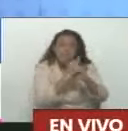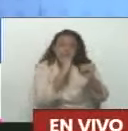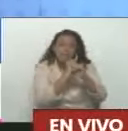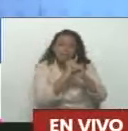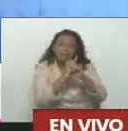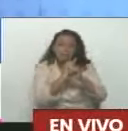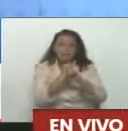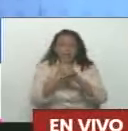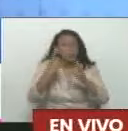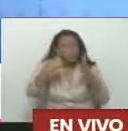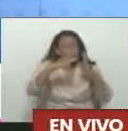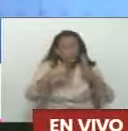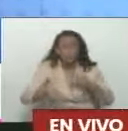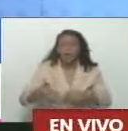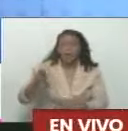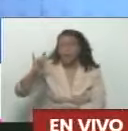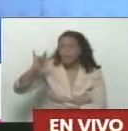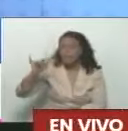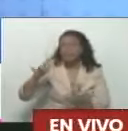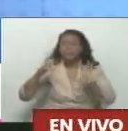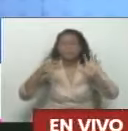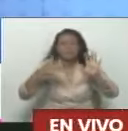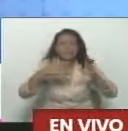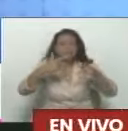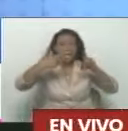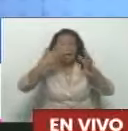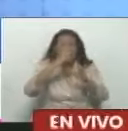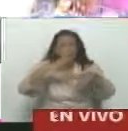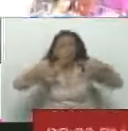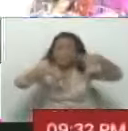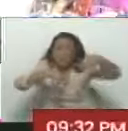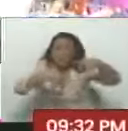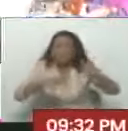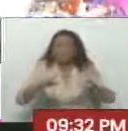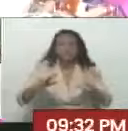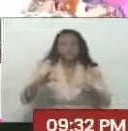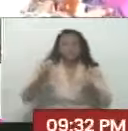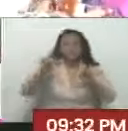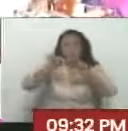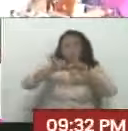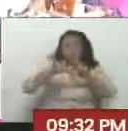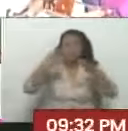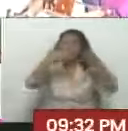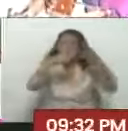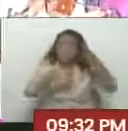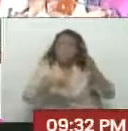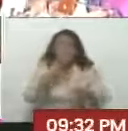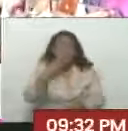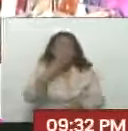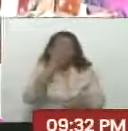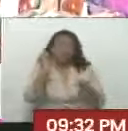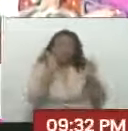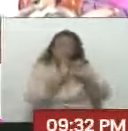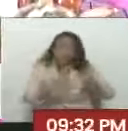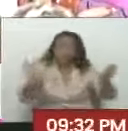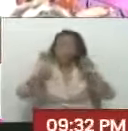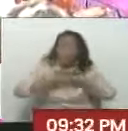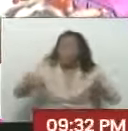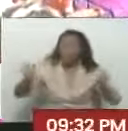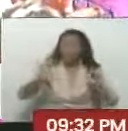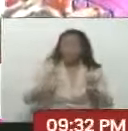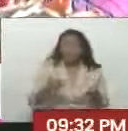sociales porque creo que hay que leer a Bolívar, hay que traer a Bolívar, al Bolívar verdadero, al revolucionario,